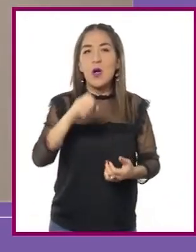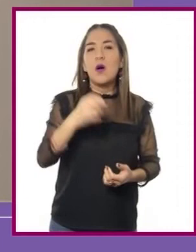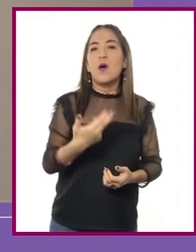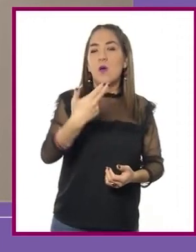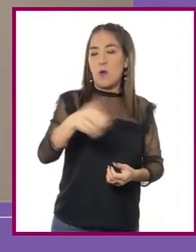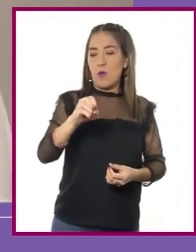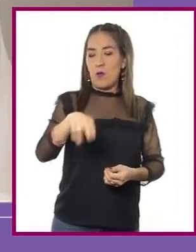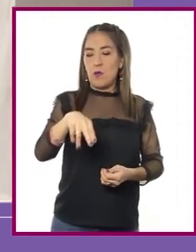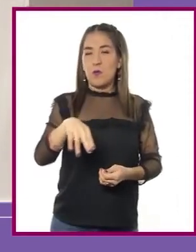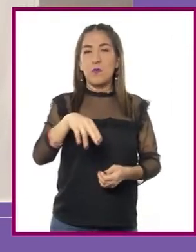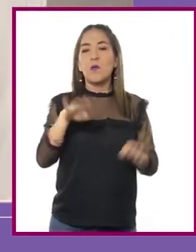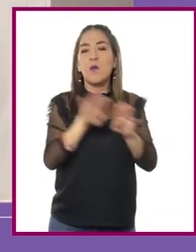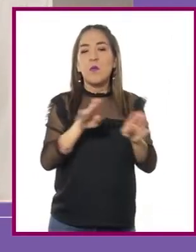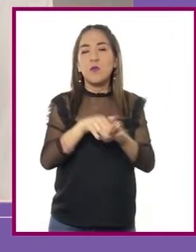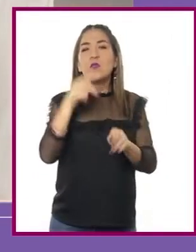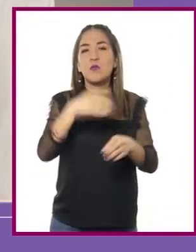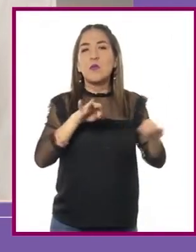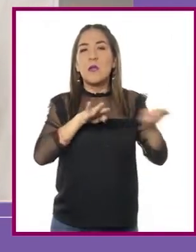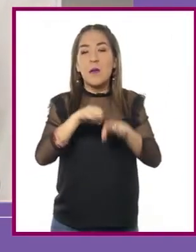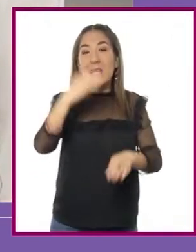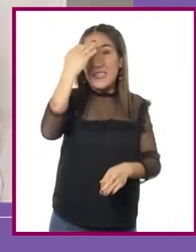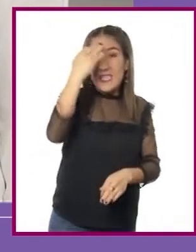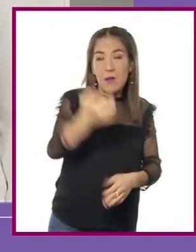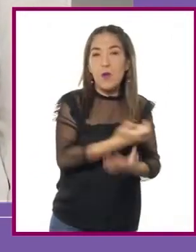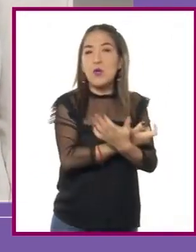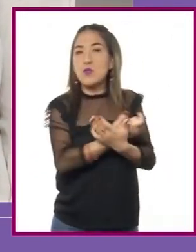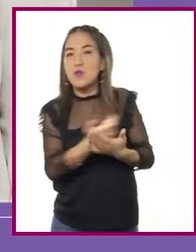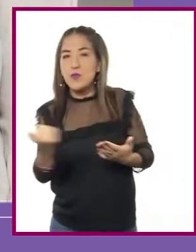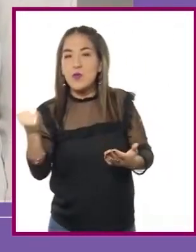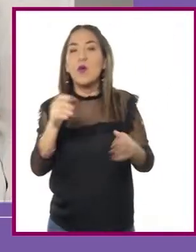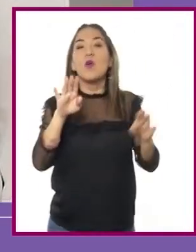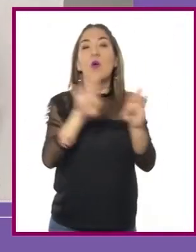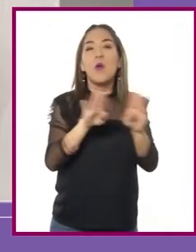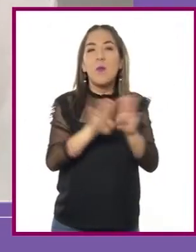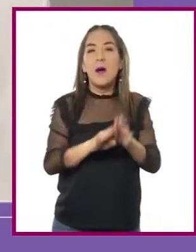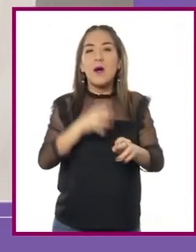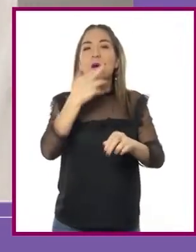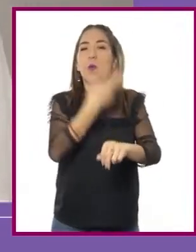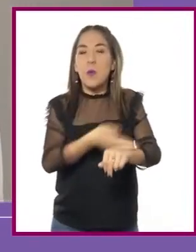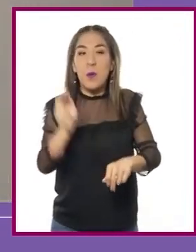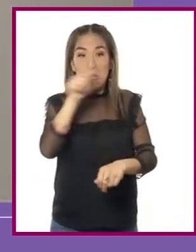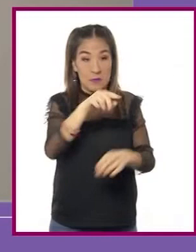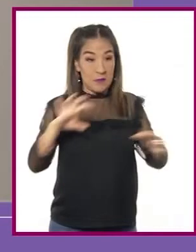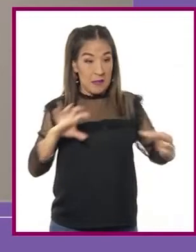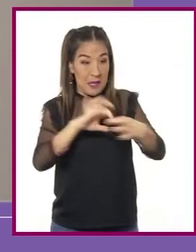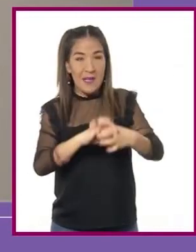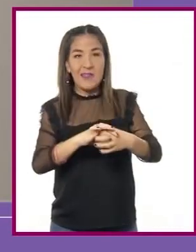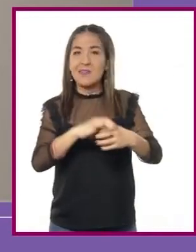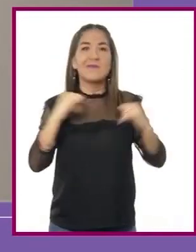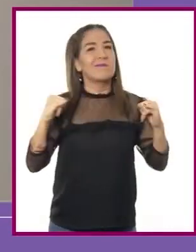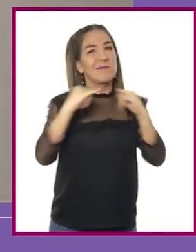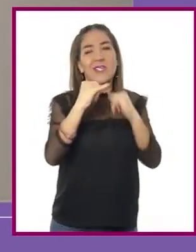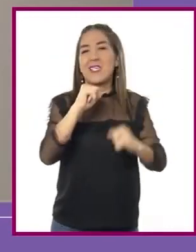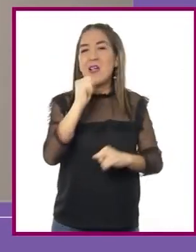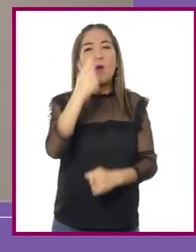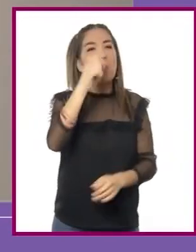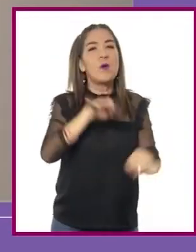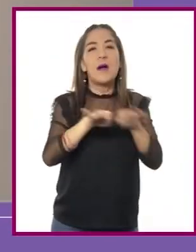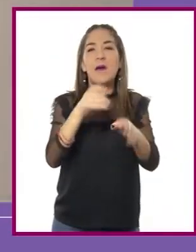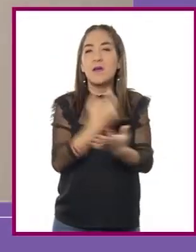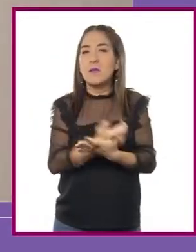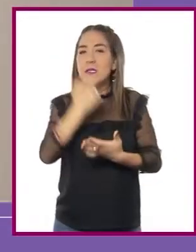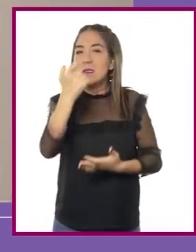autonomía, ya que no pertenecen a la institución. No tienen ningún apoyo más que el económico por su